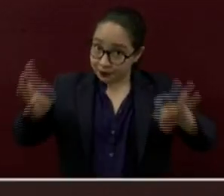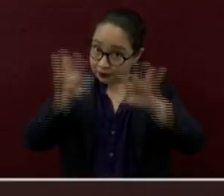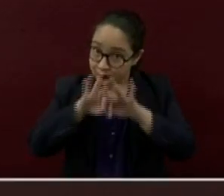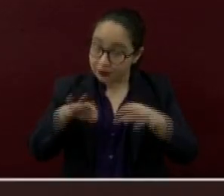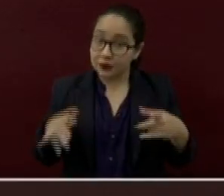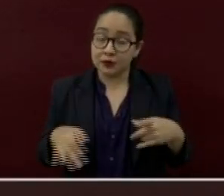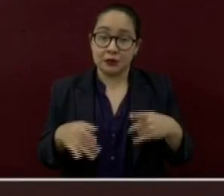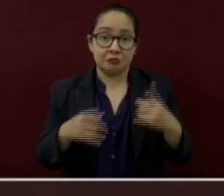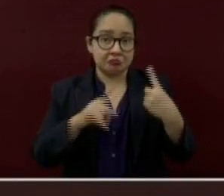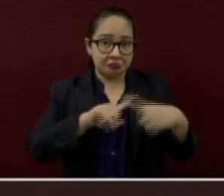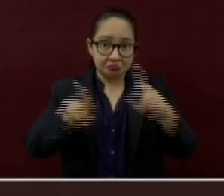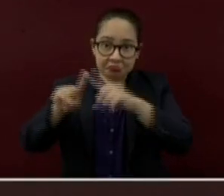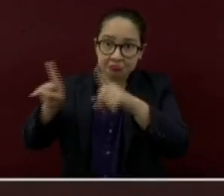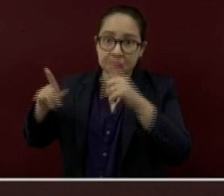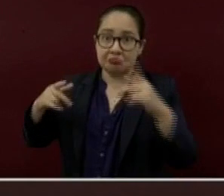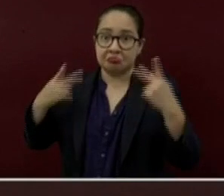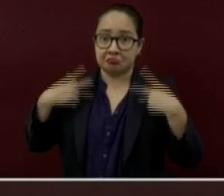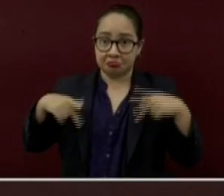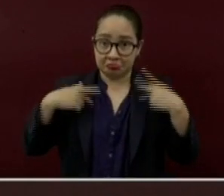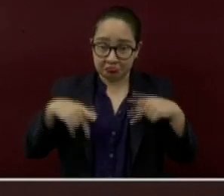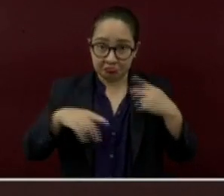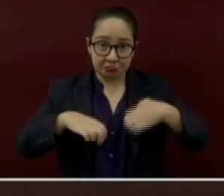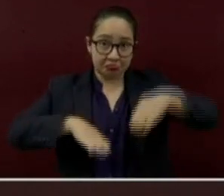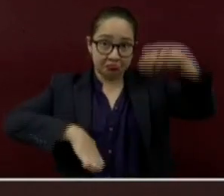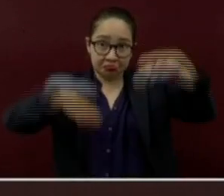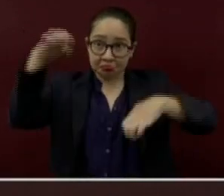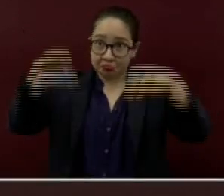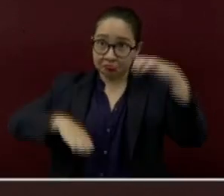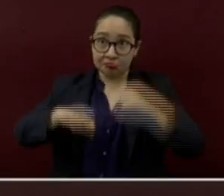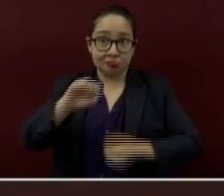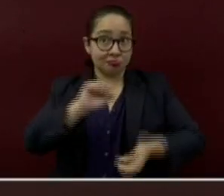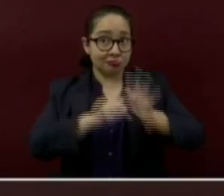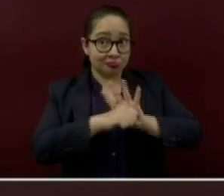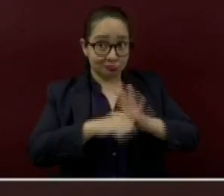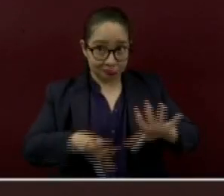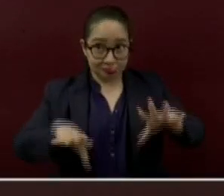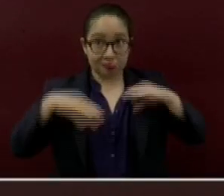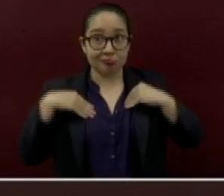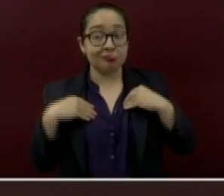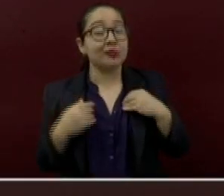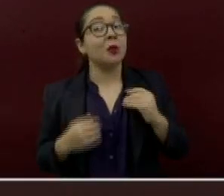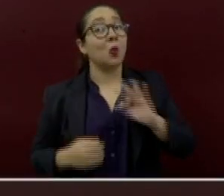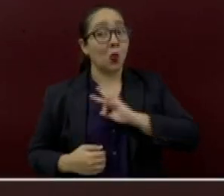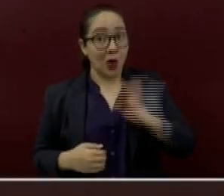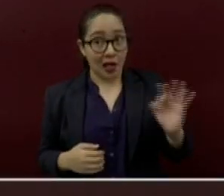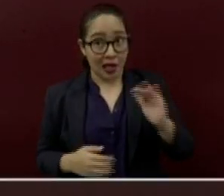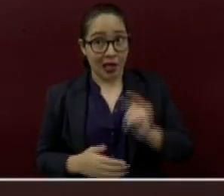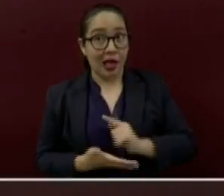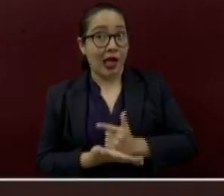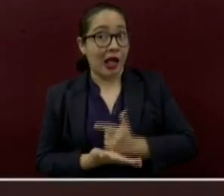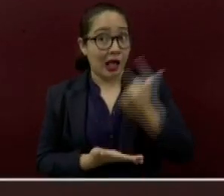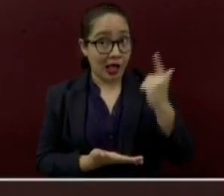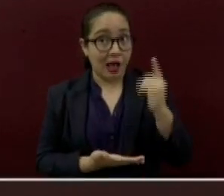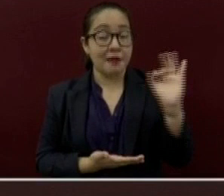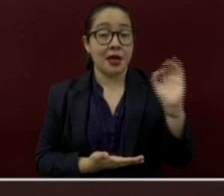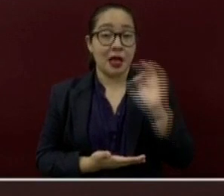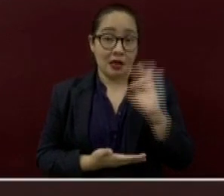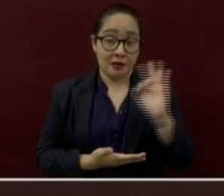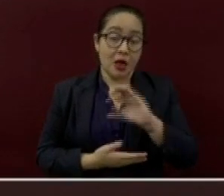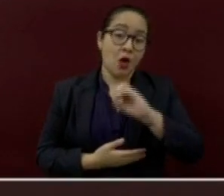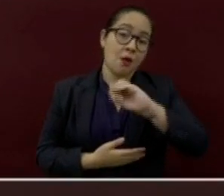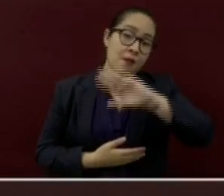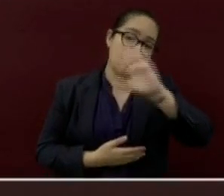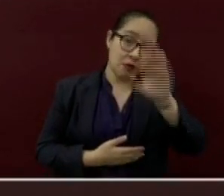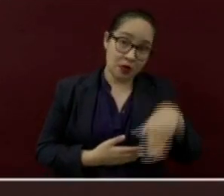en cualquier edad kobe 19 lo puede llevar a complicaciones severas incluso a la muerte no bajemos la guardia